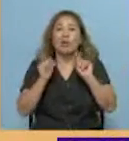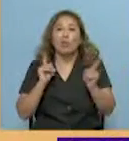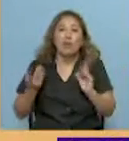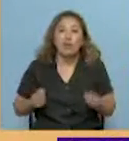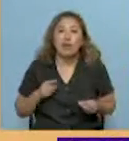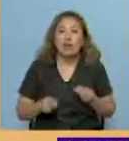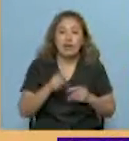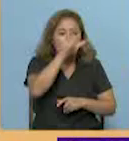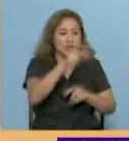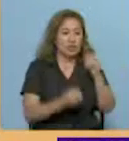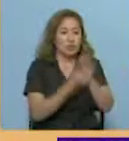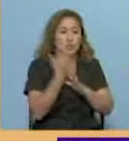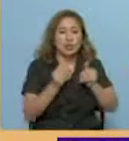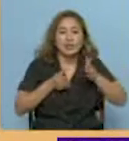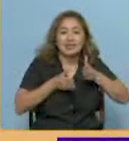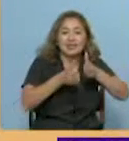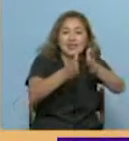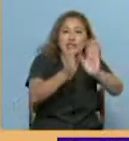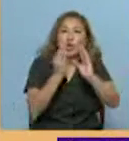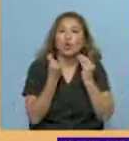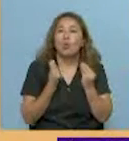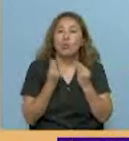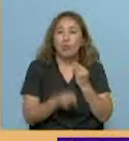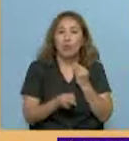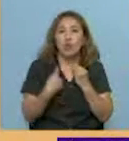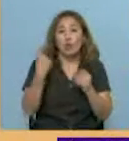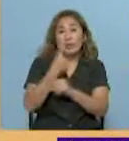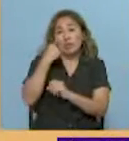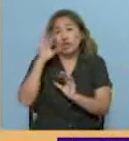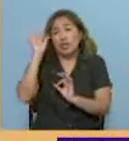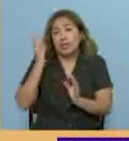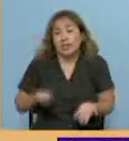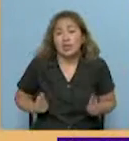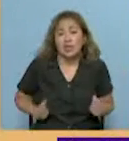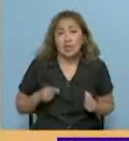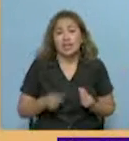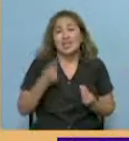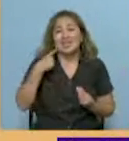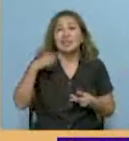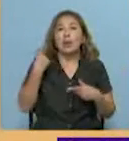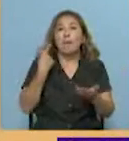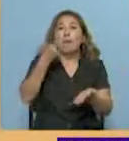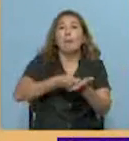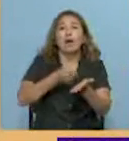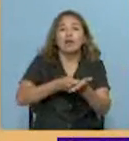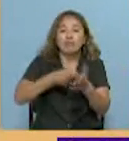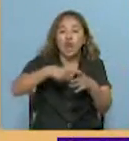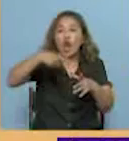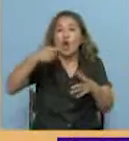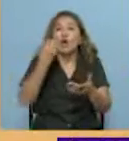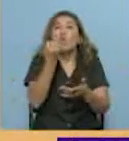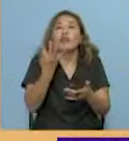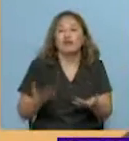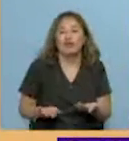el productor cuál es el camino que se hace creo que lo primero que tenemos que hacer es definir el precio del tabaco y también